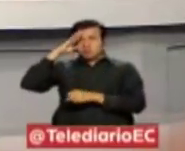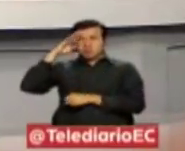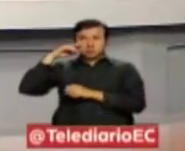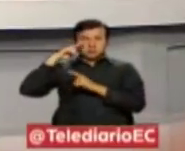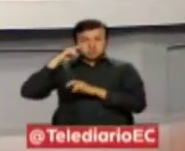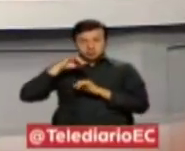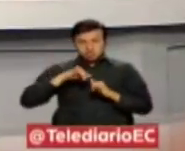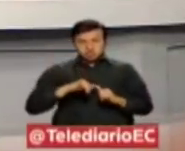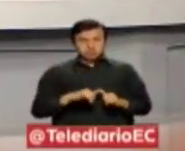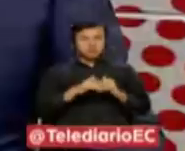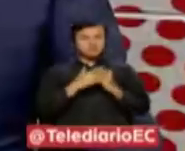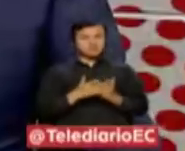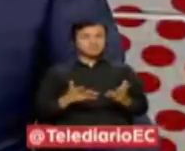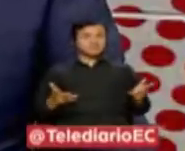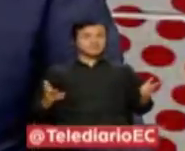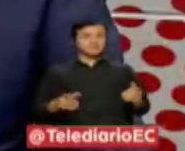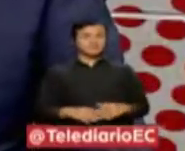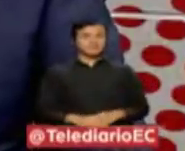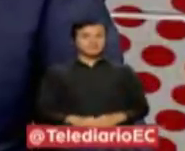gobierno.